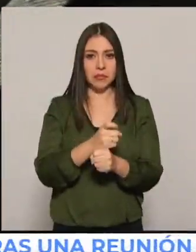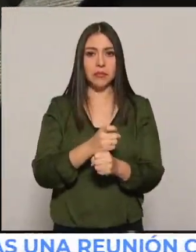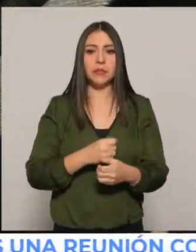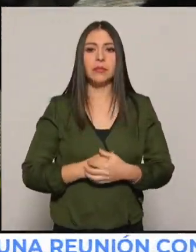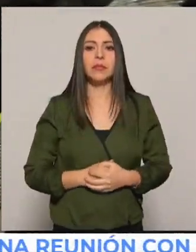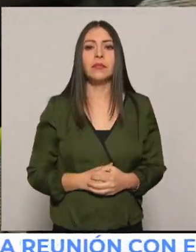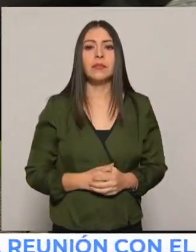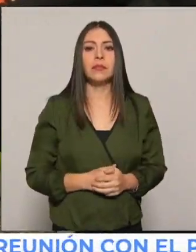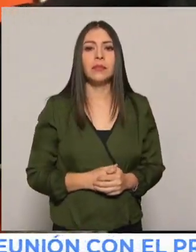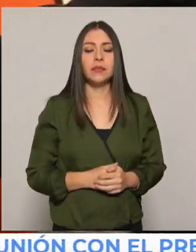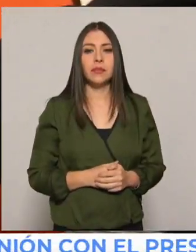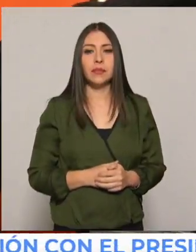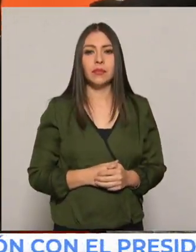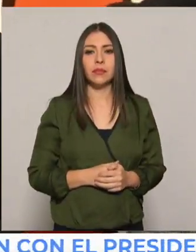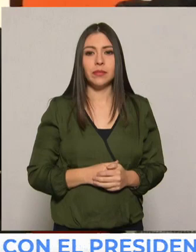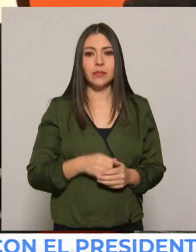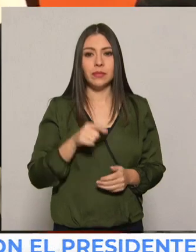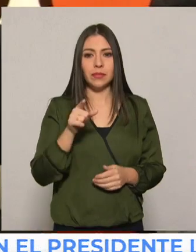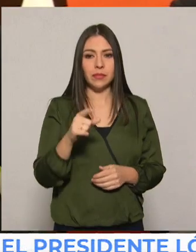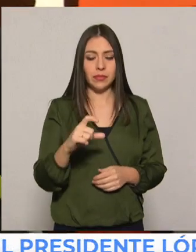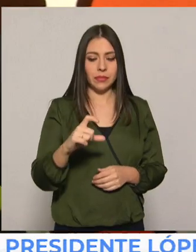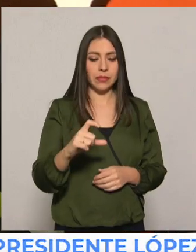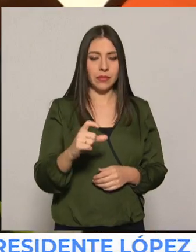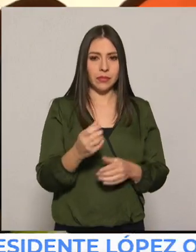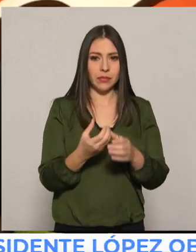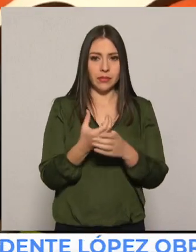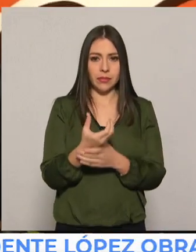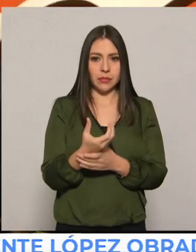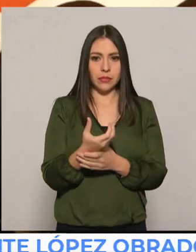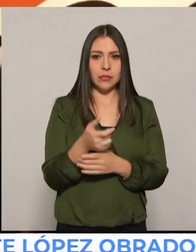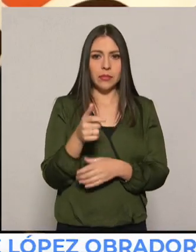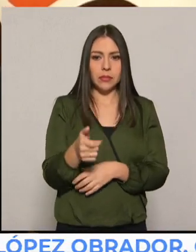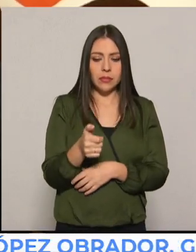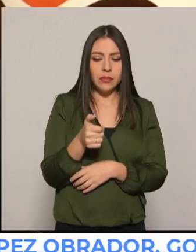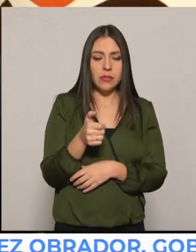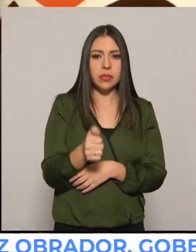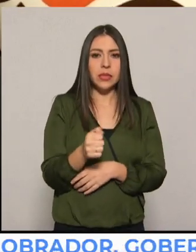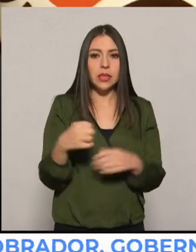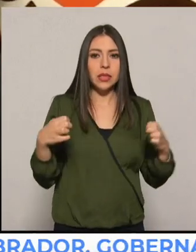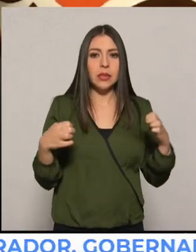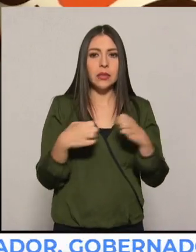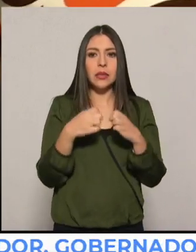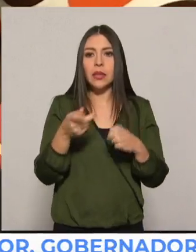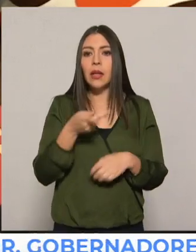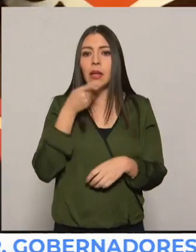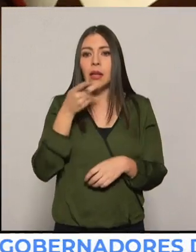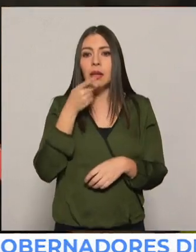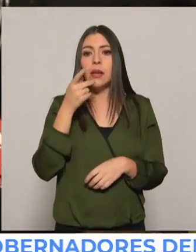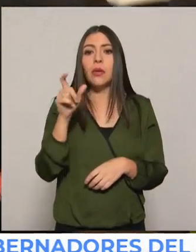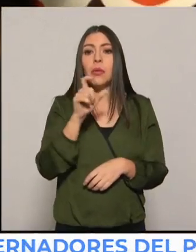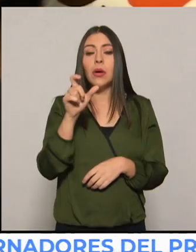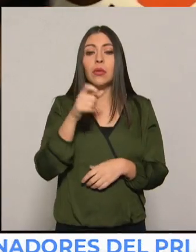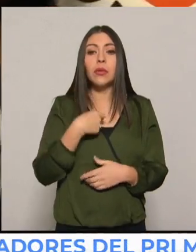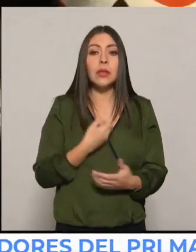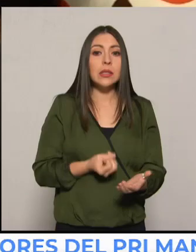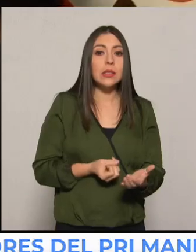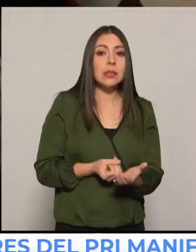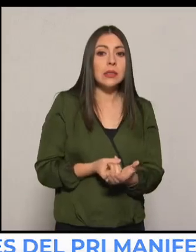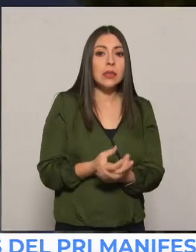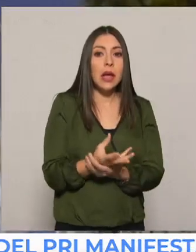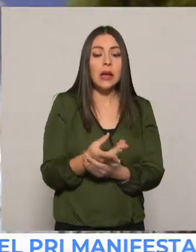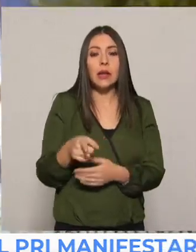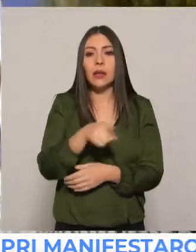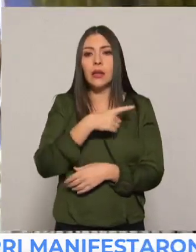A través de este dispositivo, es un botón de pánico, pues hablamos para registrar mi salida y que me estén